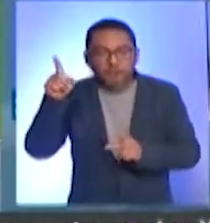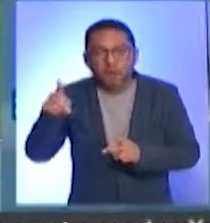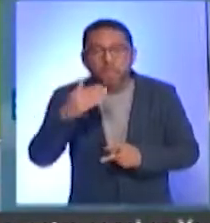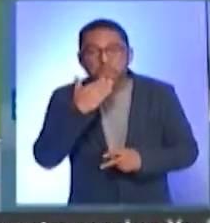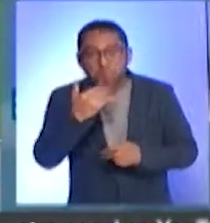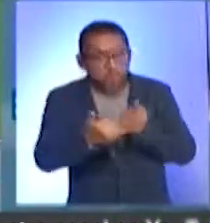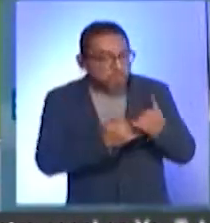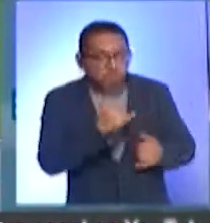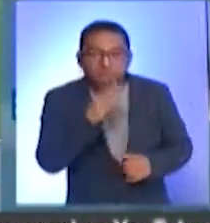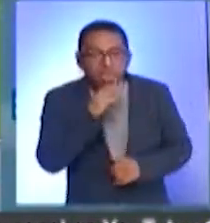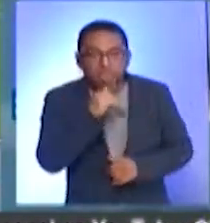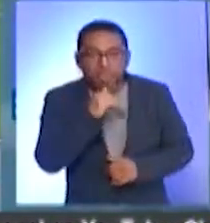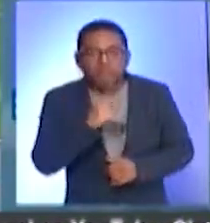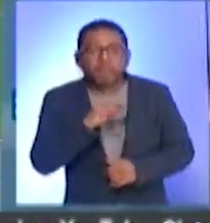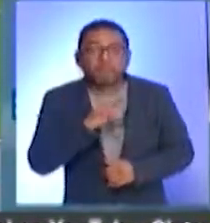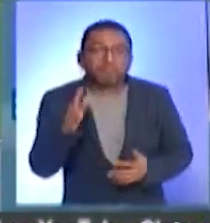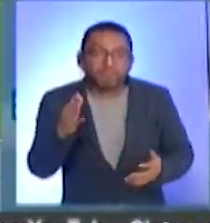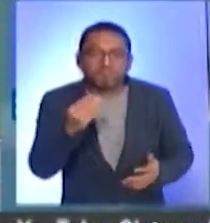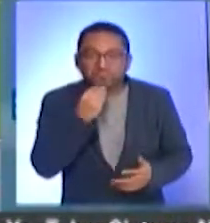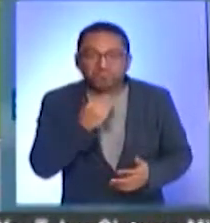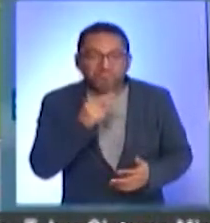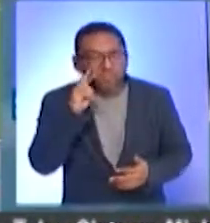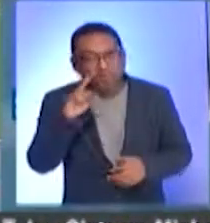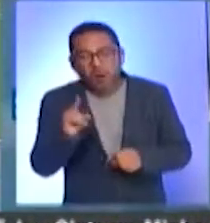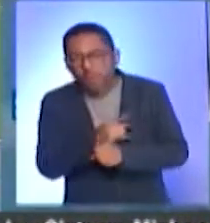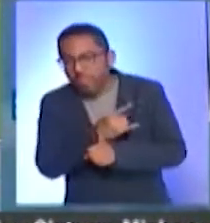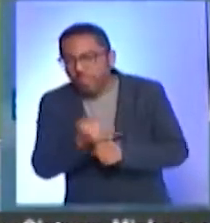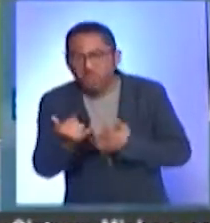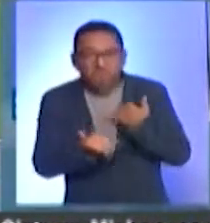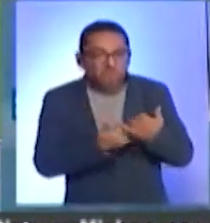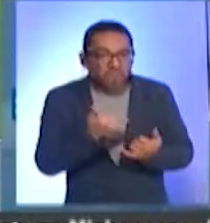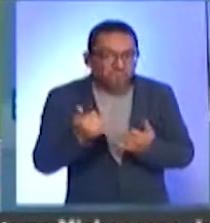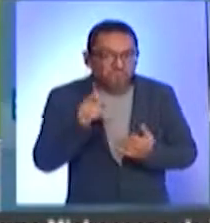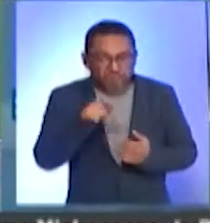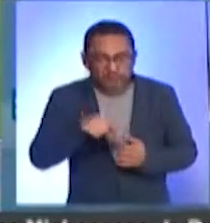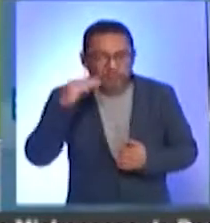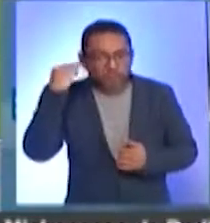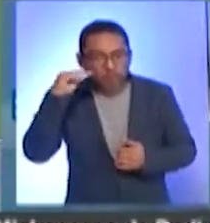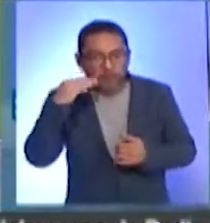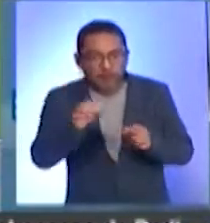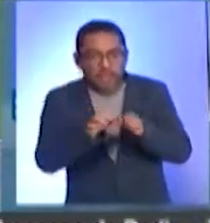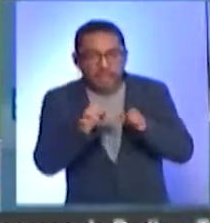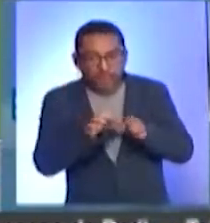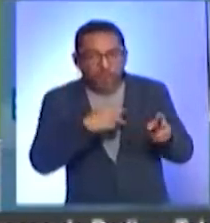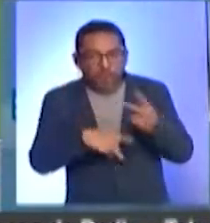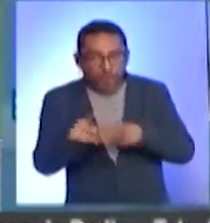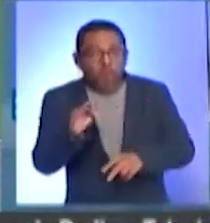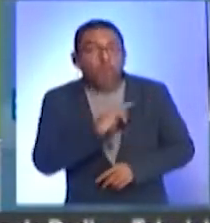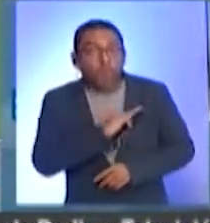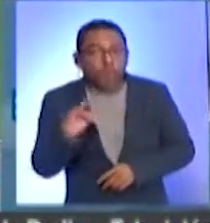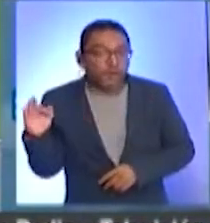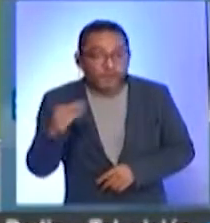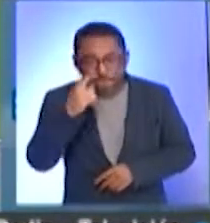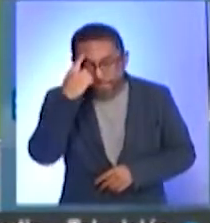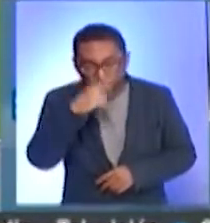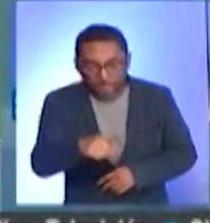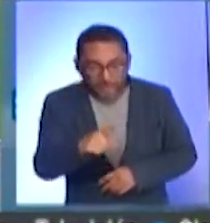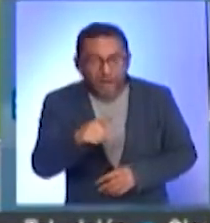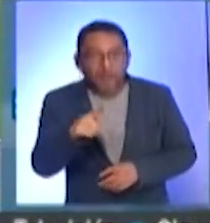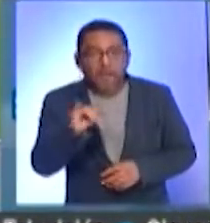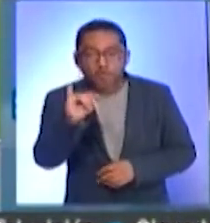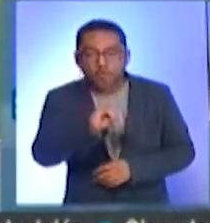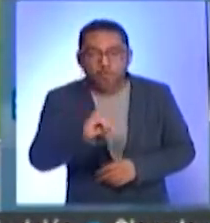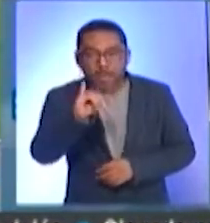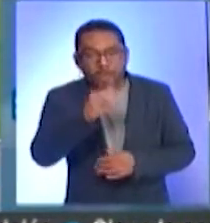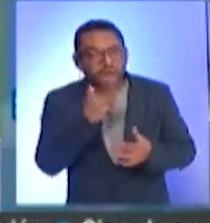buen arranque del torneo a pesar del irregular arranque de la justa a los representantes michoacanos tienen la posibilidad de consolidar rumbo cuando este jueves